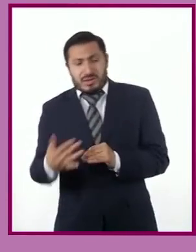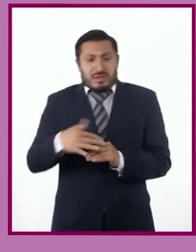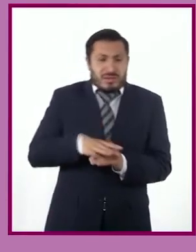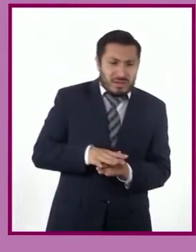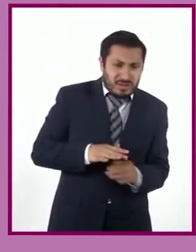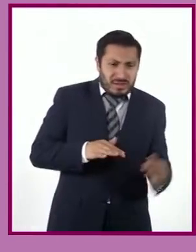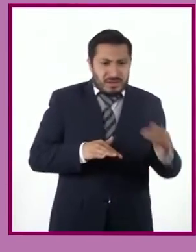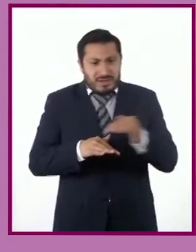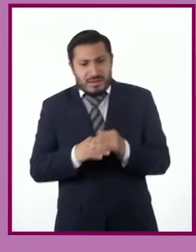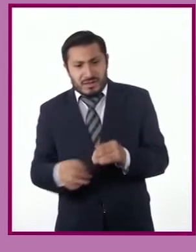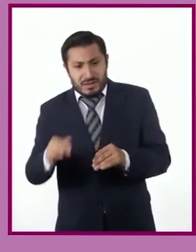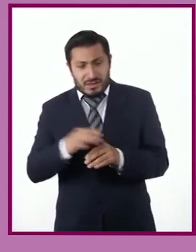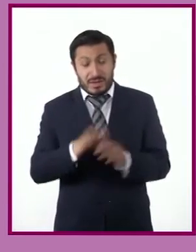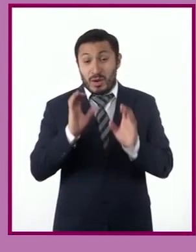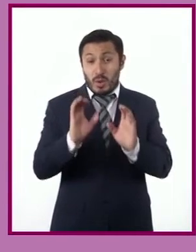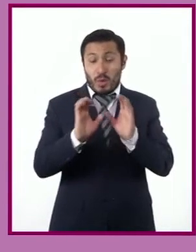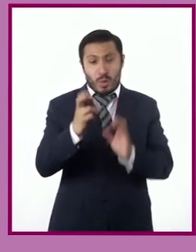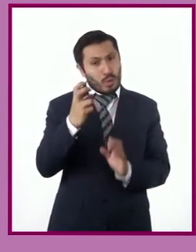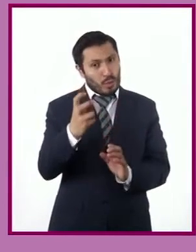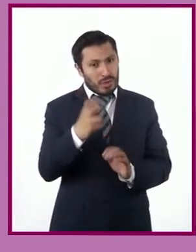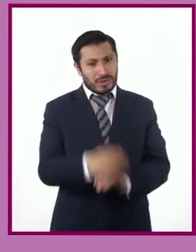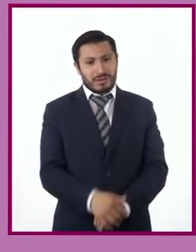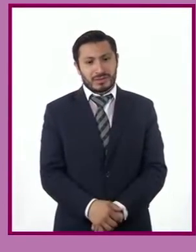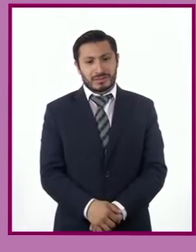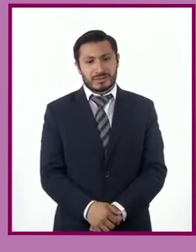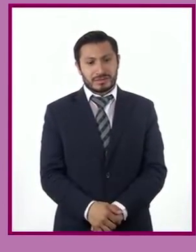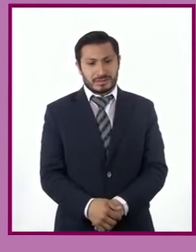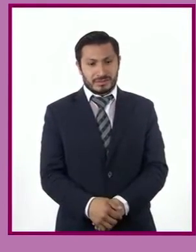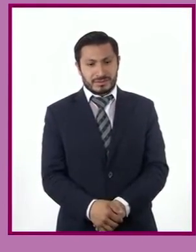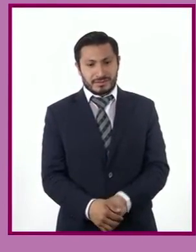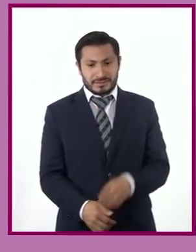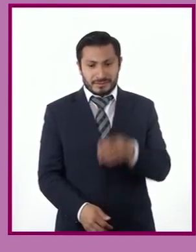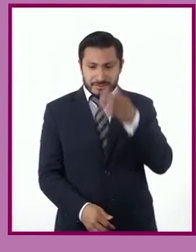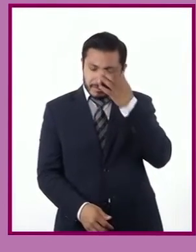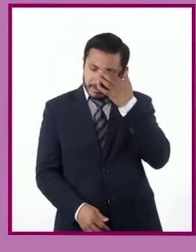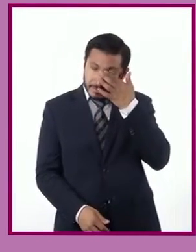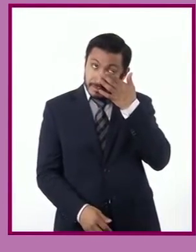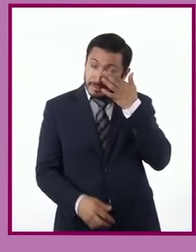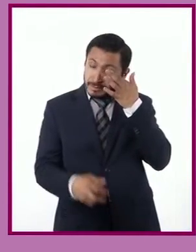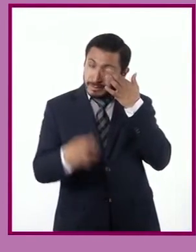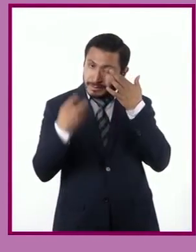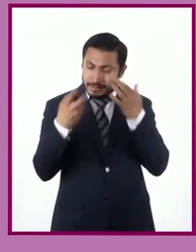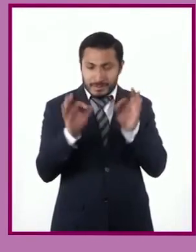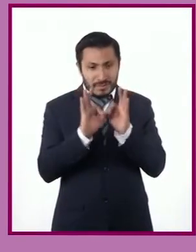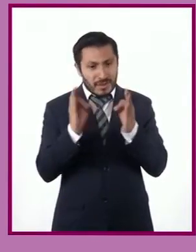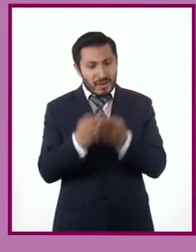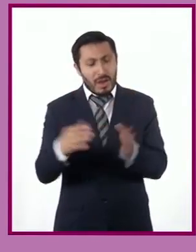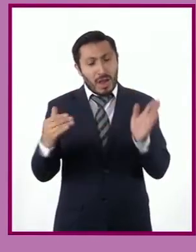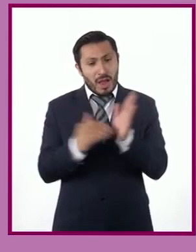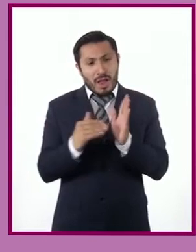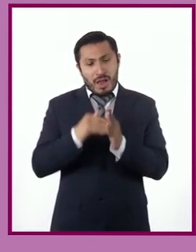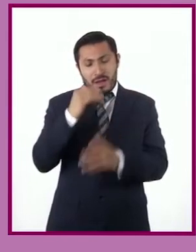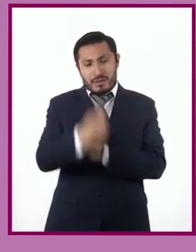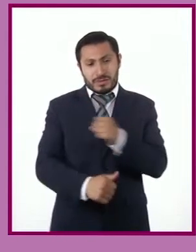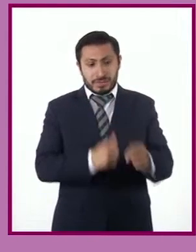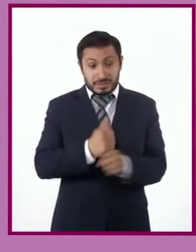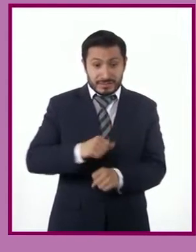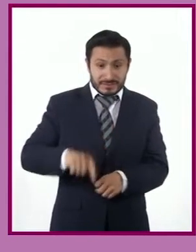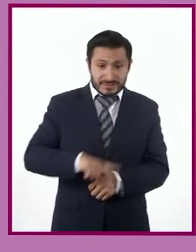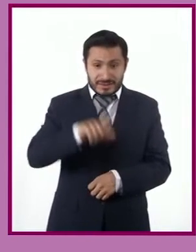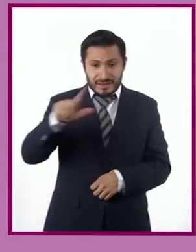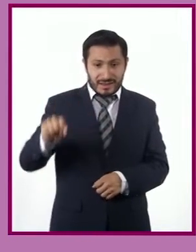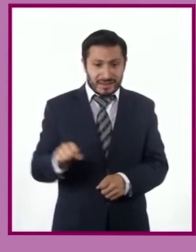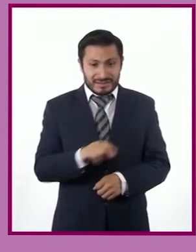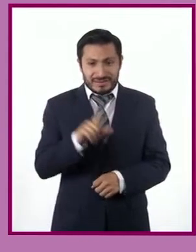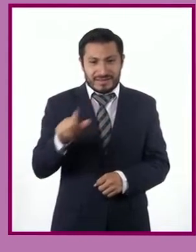enterrados, conservando su estructura externa. De esta manera, millones de años después, cuando los efectos